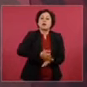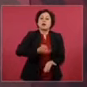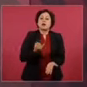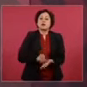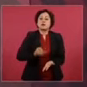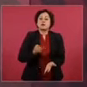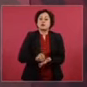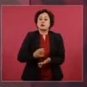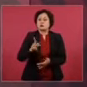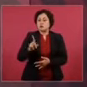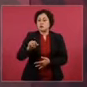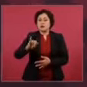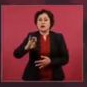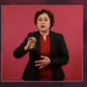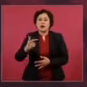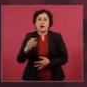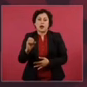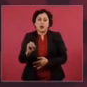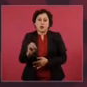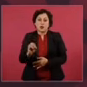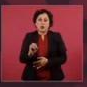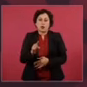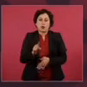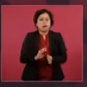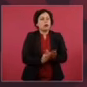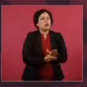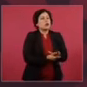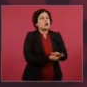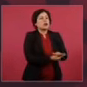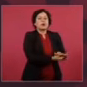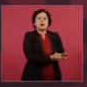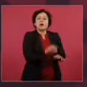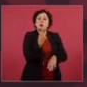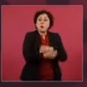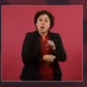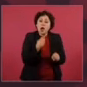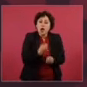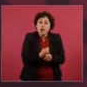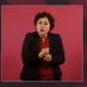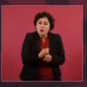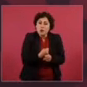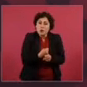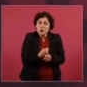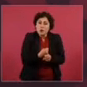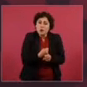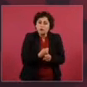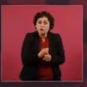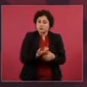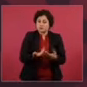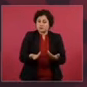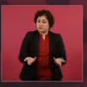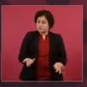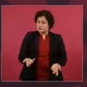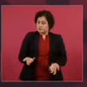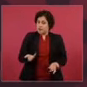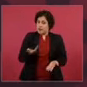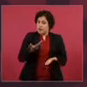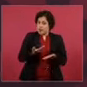Casi un año, cosa que no va a suceder ahora,